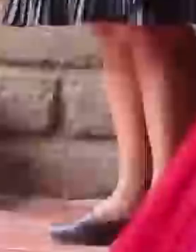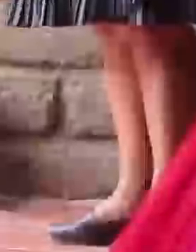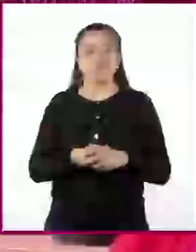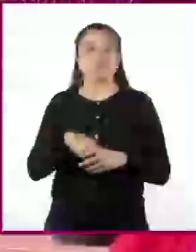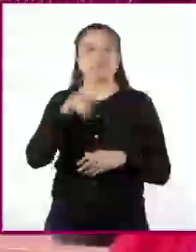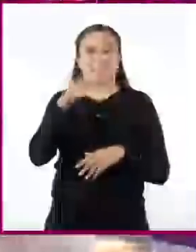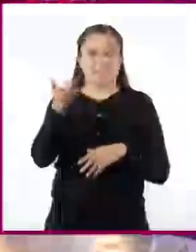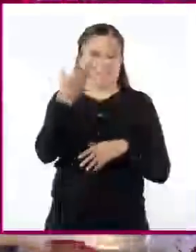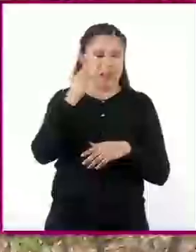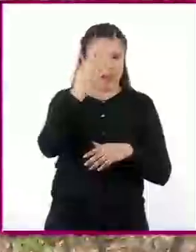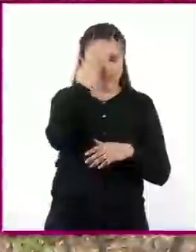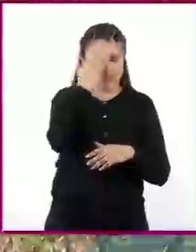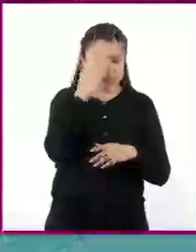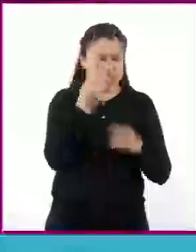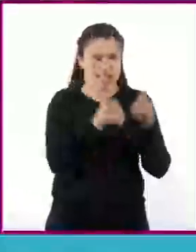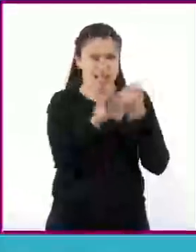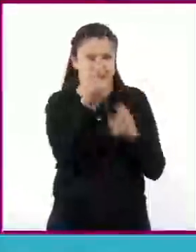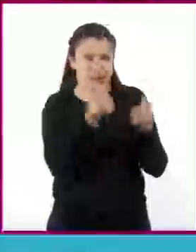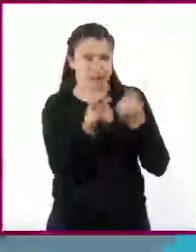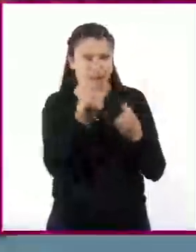Vamos a conocer algunos de ellos.